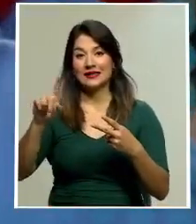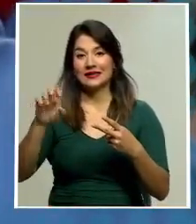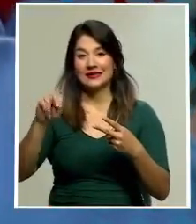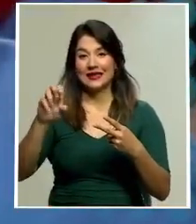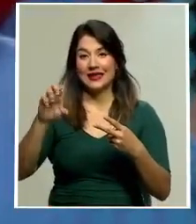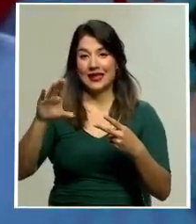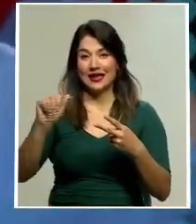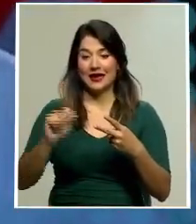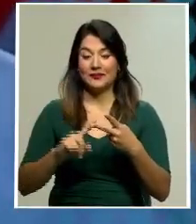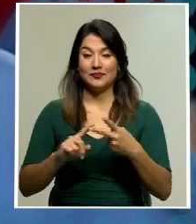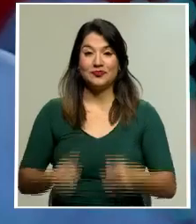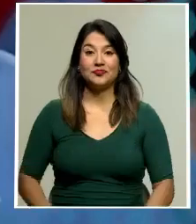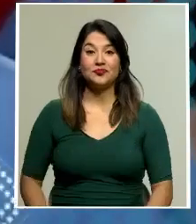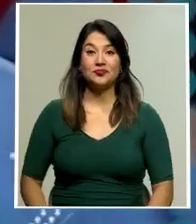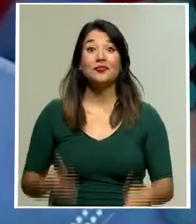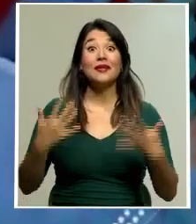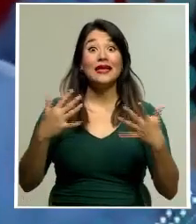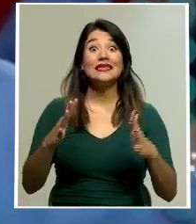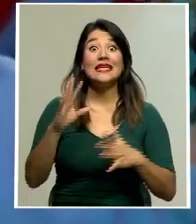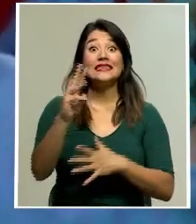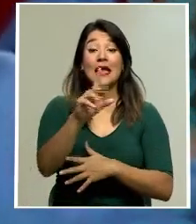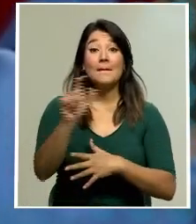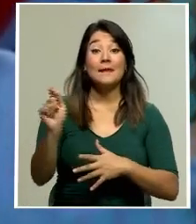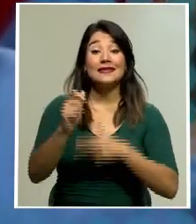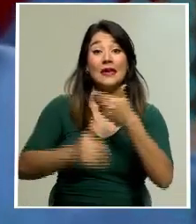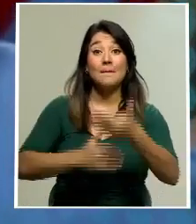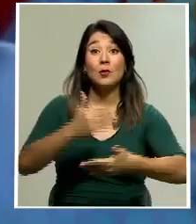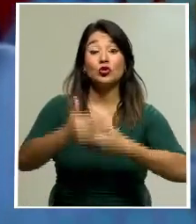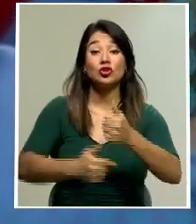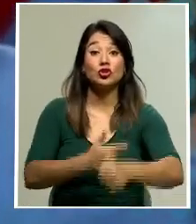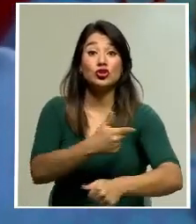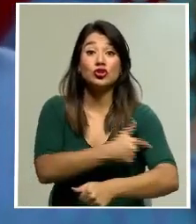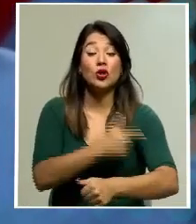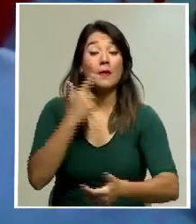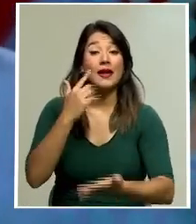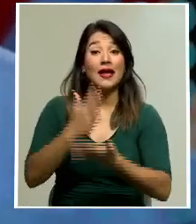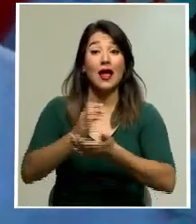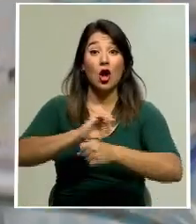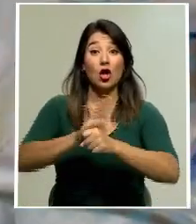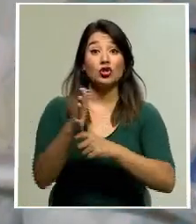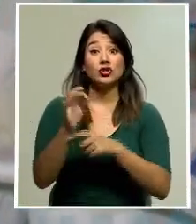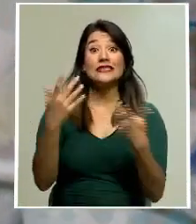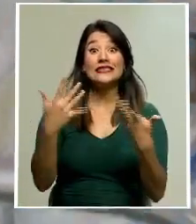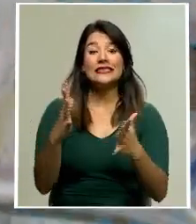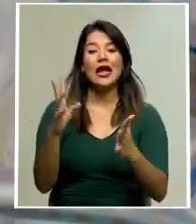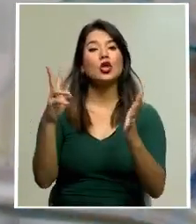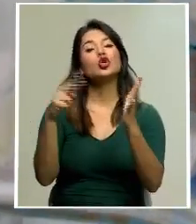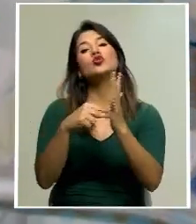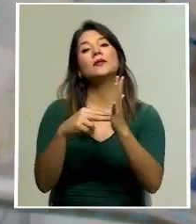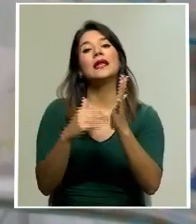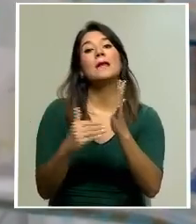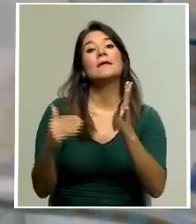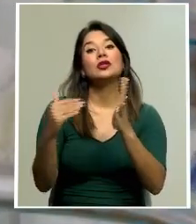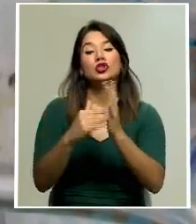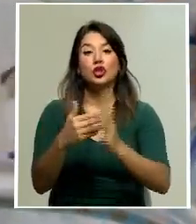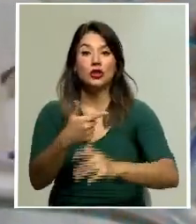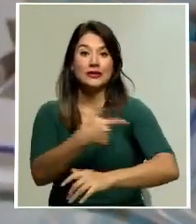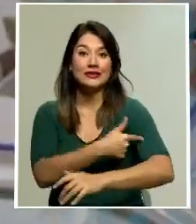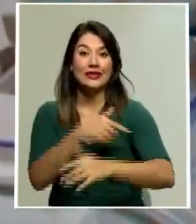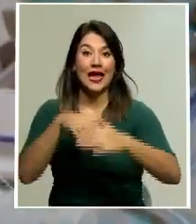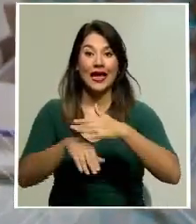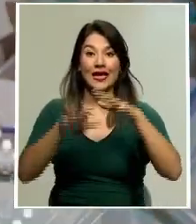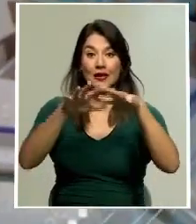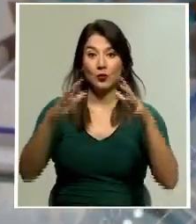A 6 meses de iniciada la vacunación contra la COVID-19, ya se colocaron más de 2 mil millones de dosis en varios países del